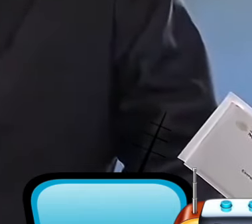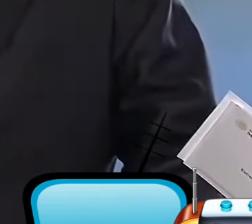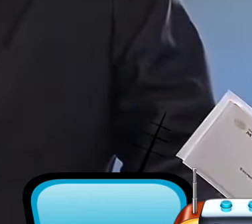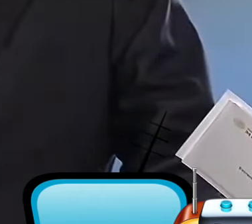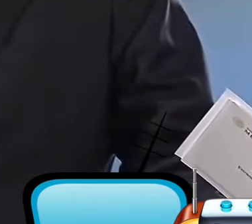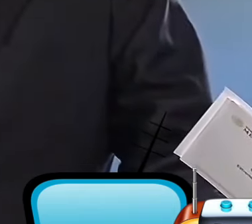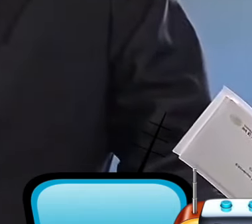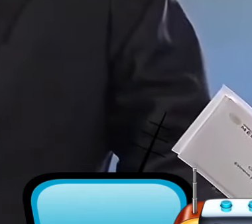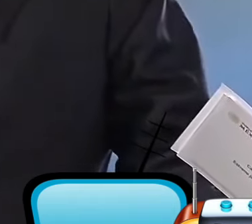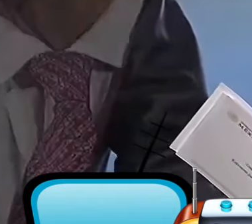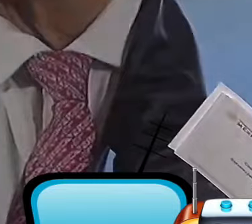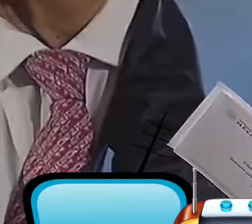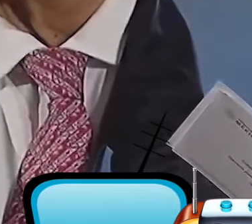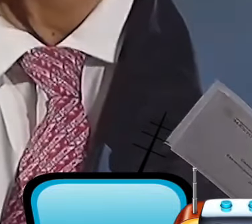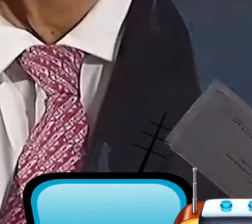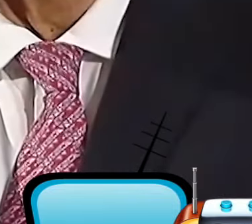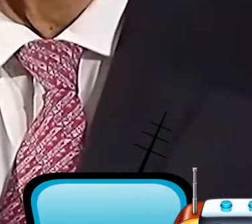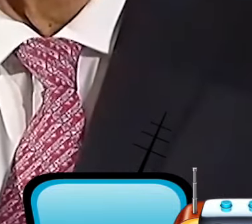una canción...